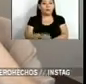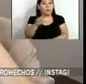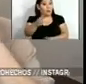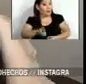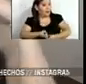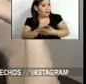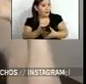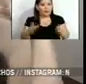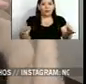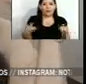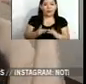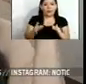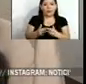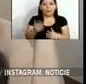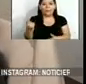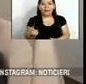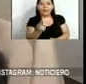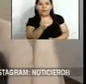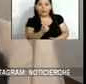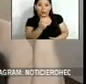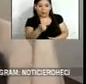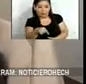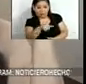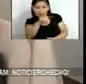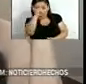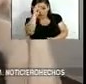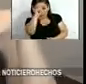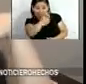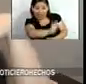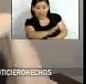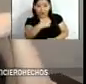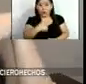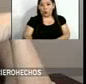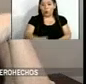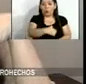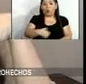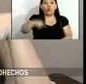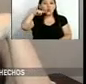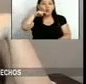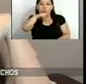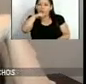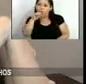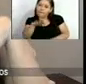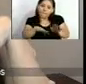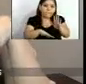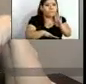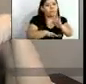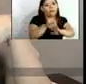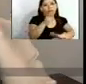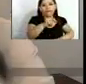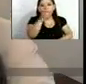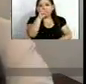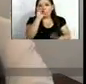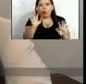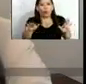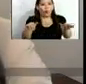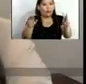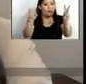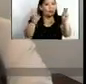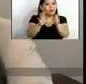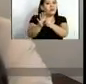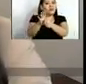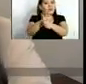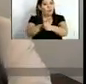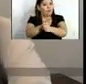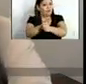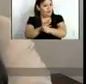Contarles también que los colaboradores de la Cruz Roja El Salvador han reforzado sus medidas ante la pandemia del